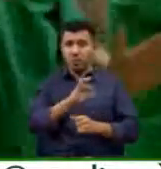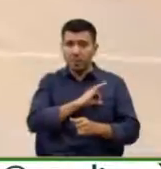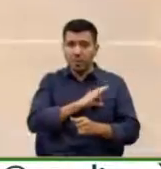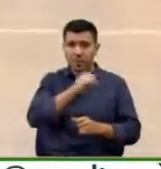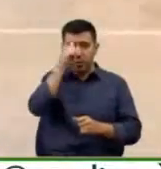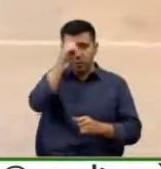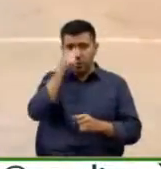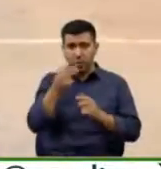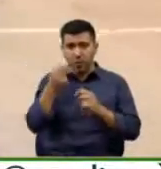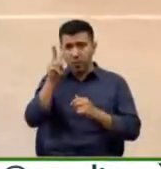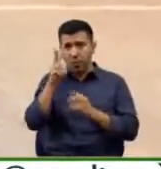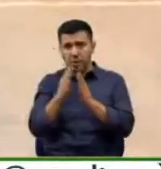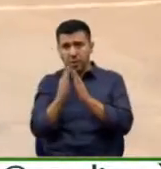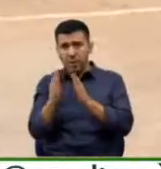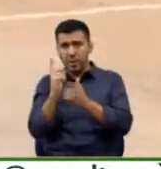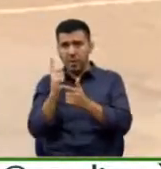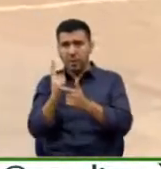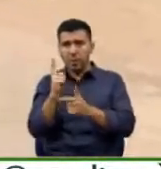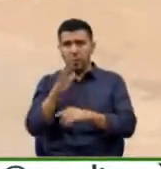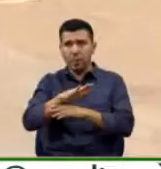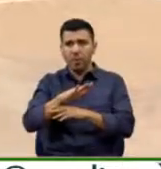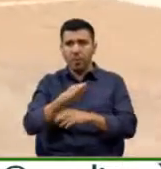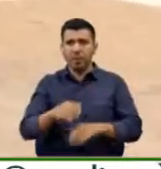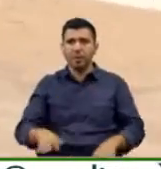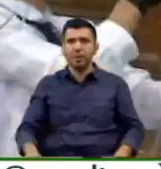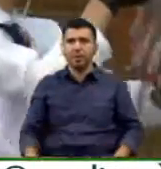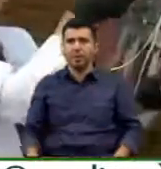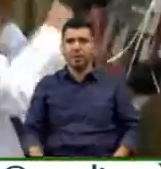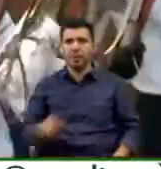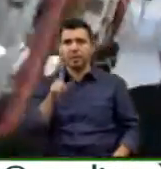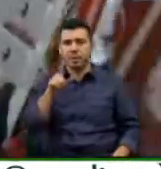domingos de 12 a 1, Tatiana. Ahí está entonces la